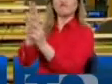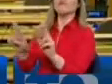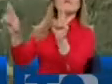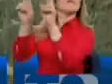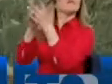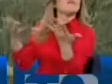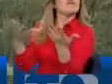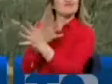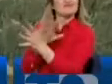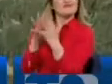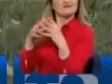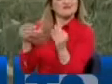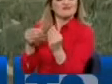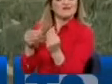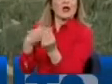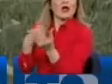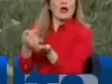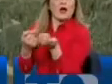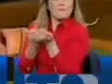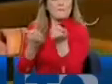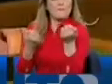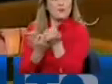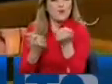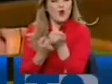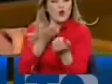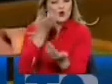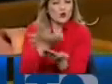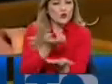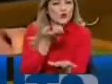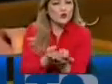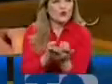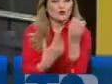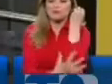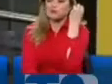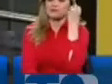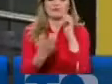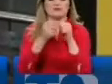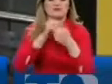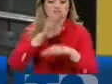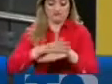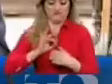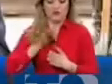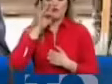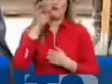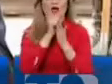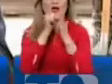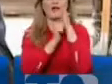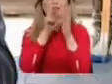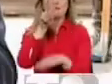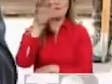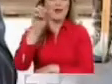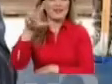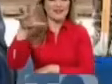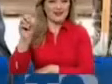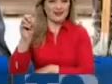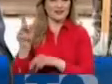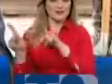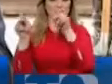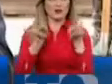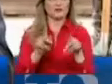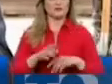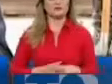buscar alternativas de financiamiento de la Agenda 2030 en el marco de la crisis generada por el COVID-19. Suspender la deuda para las naciones